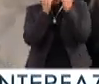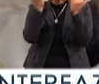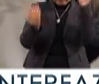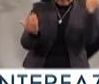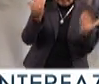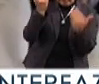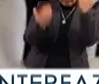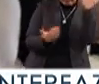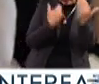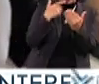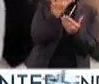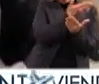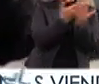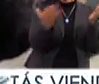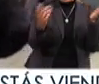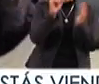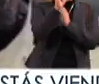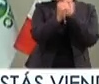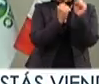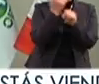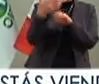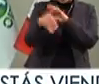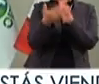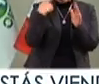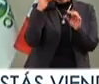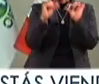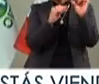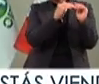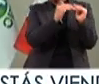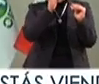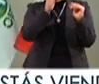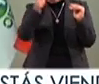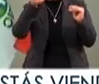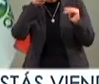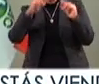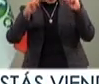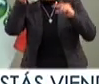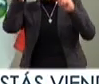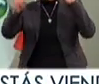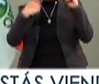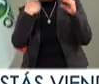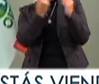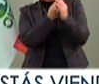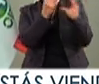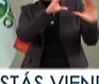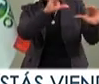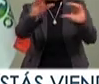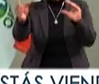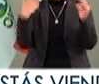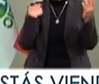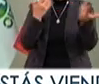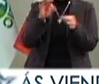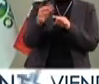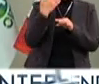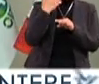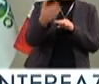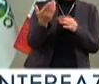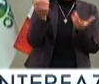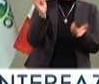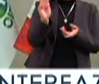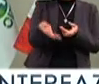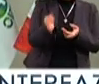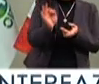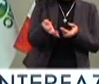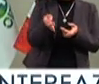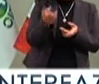desde los años, hace 20 años aproximadamente, han ido progresivamente mejorando su nivel de prestación y eso, digamos, es un buen indicador, es